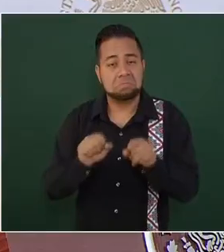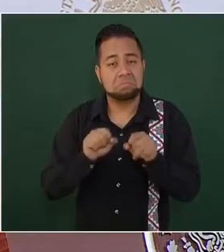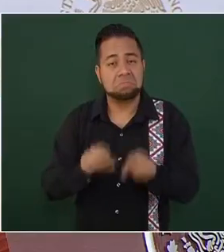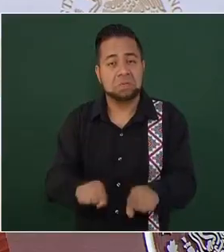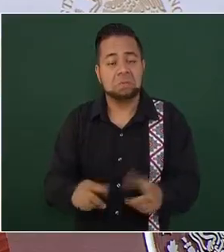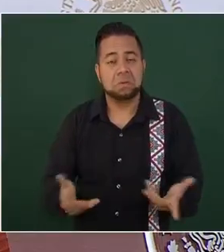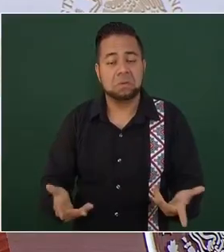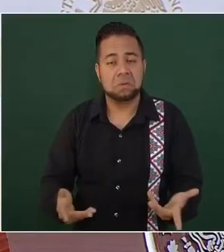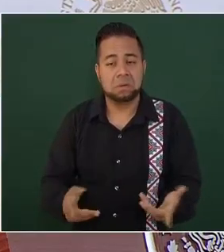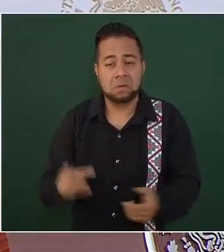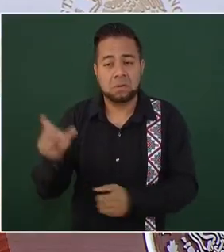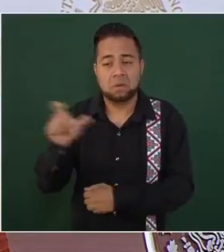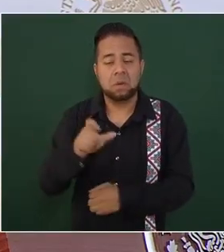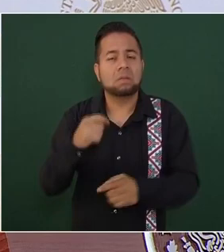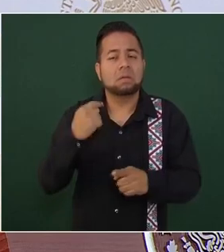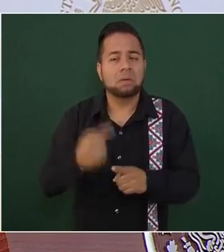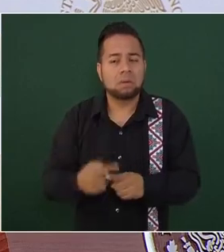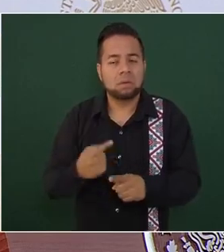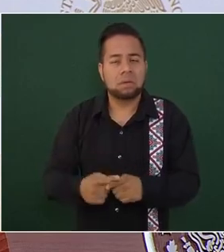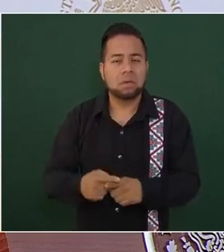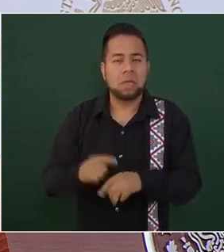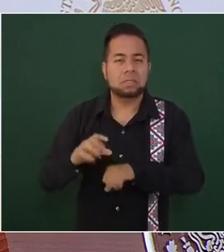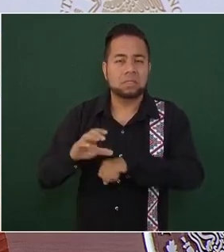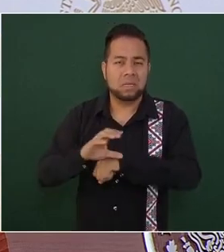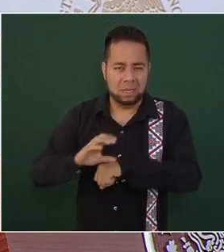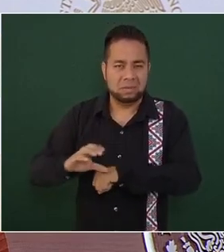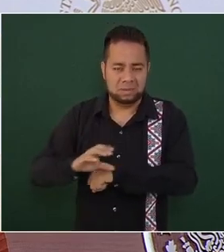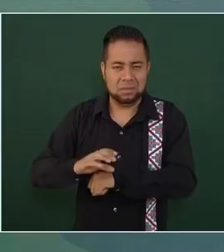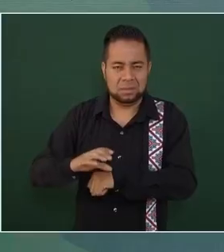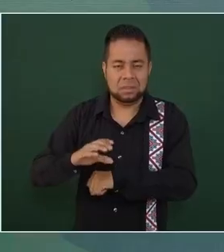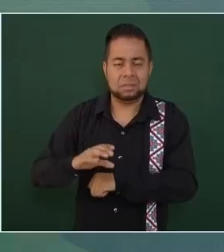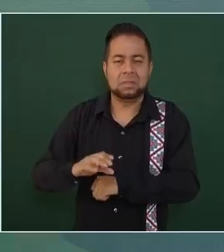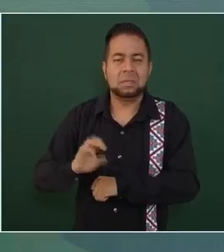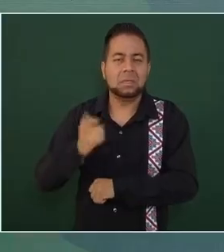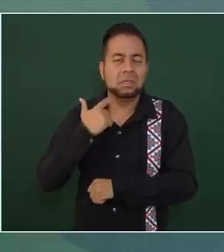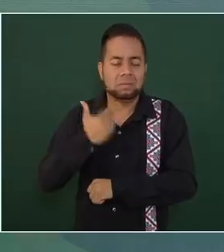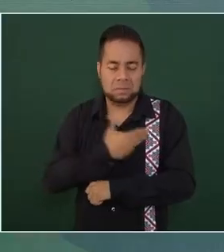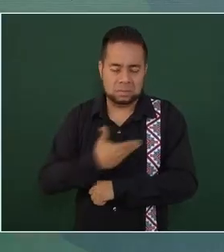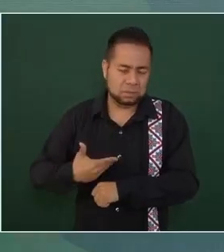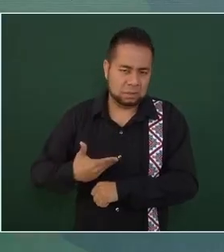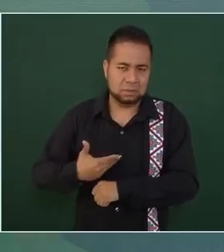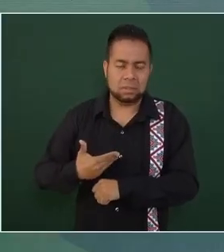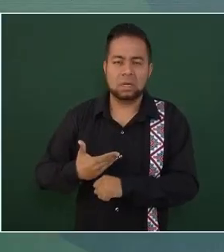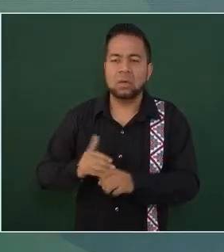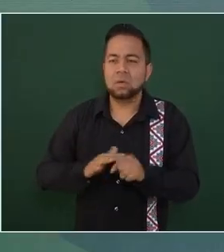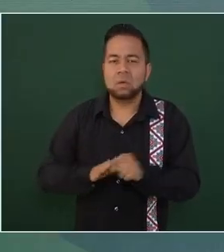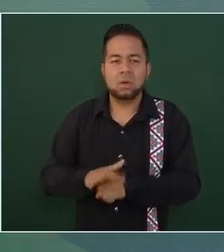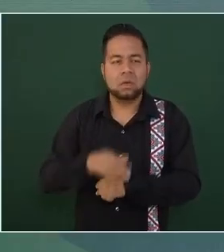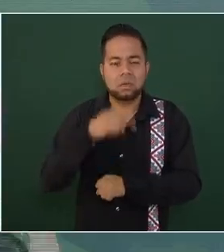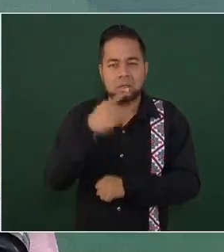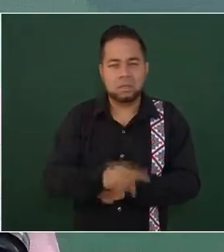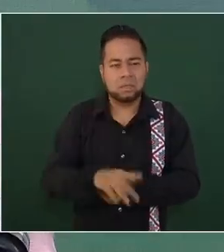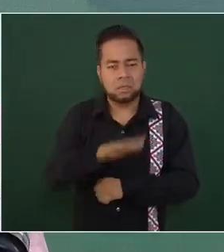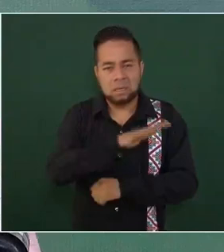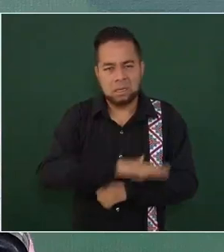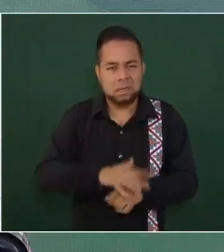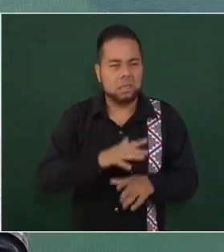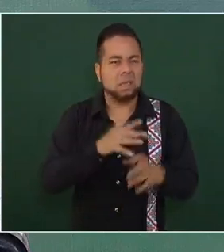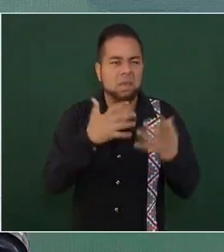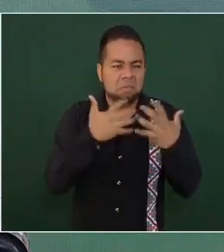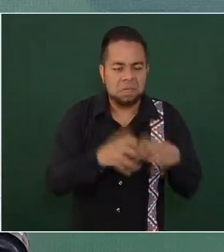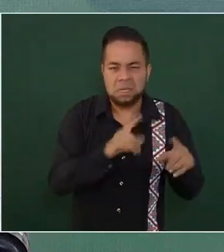cuando Salinas entregó los bienes del pueblo de la nación